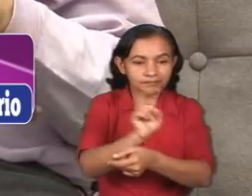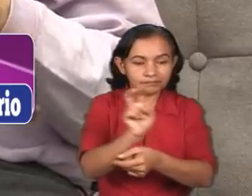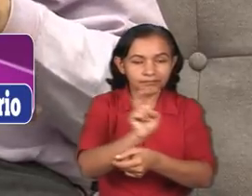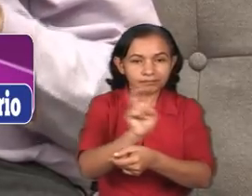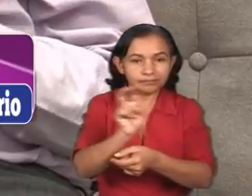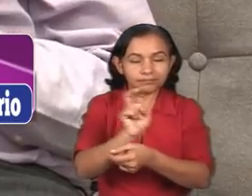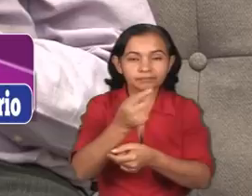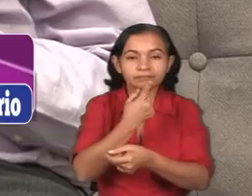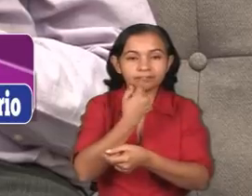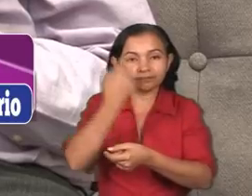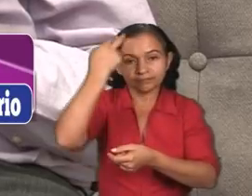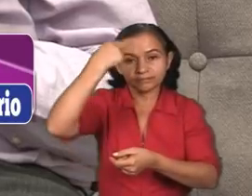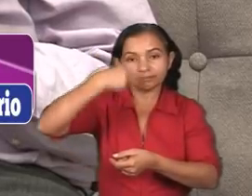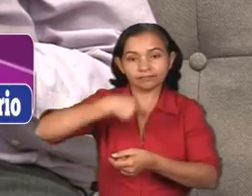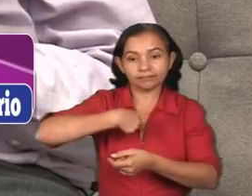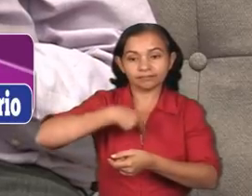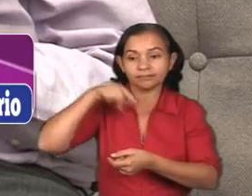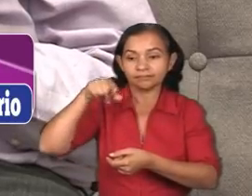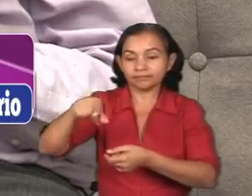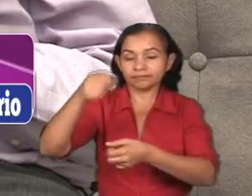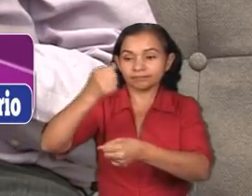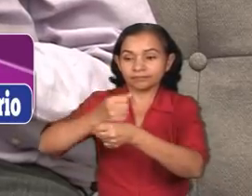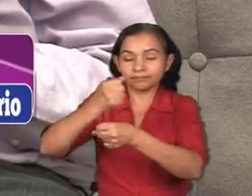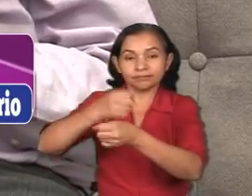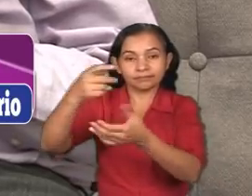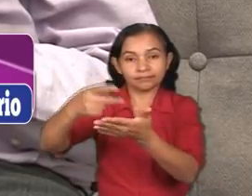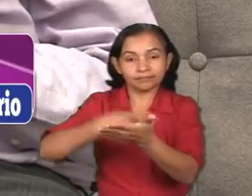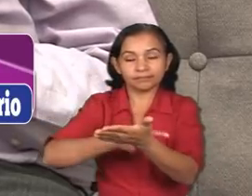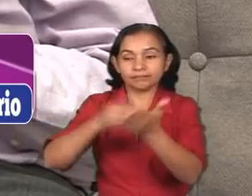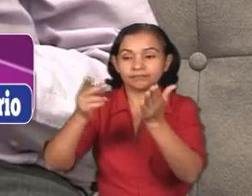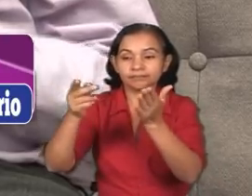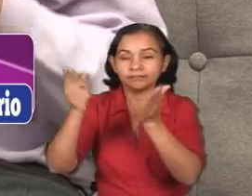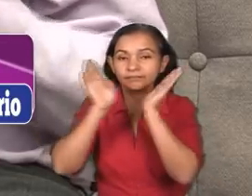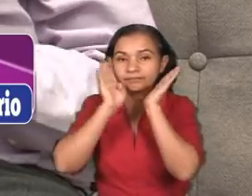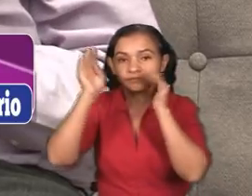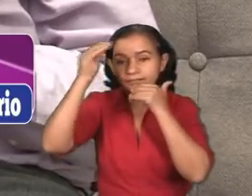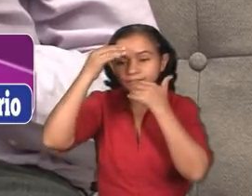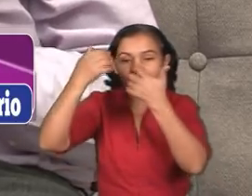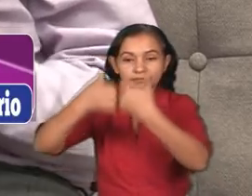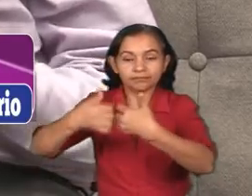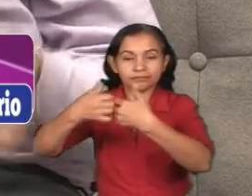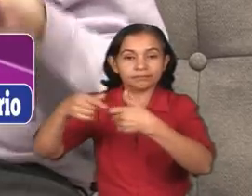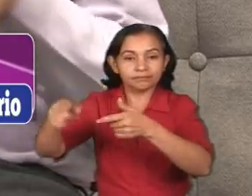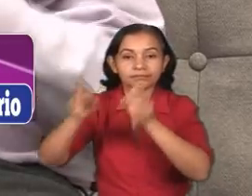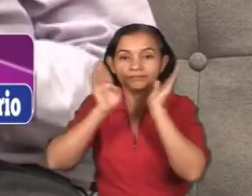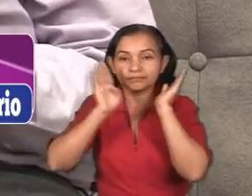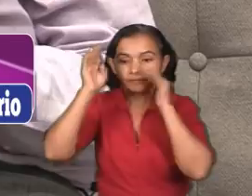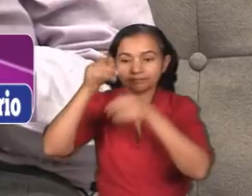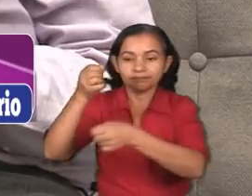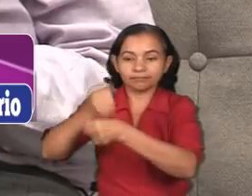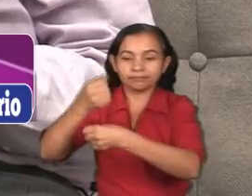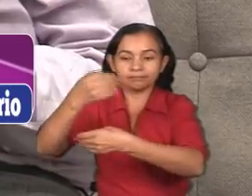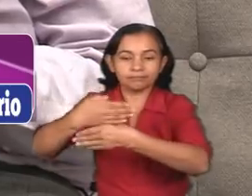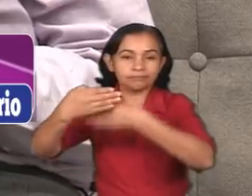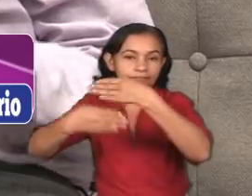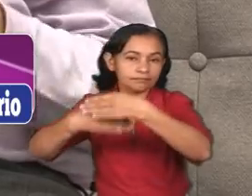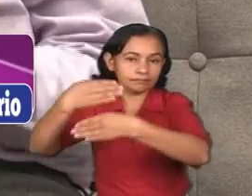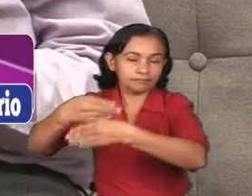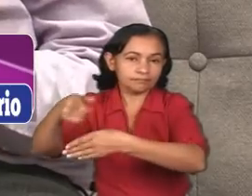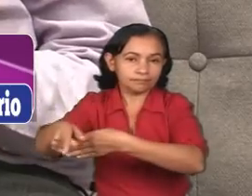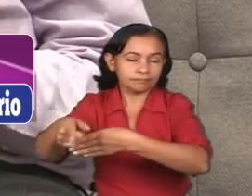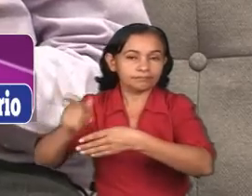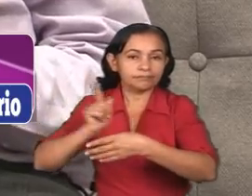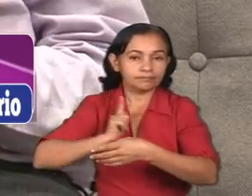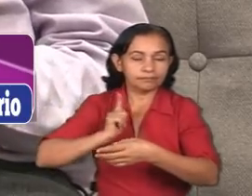pero al final quien ejecuta el proyecto son empresas privadas. Al final, las empresas privadas